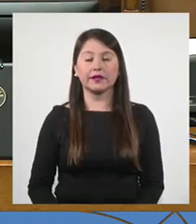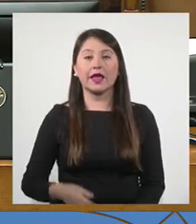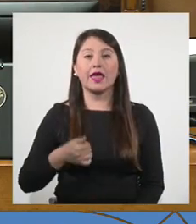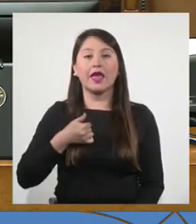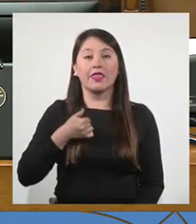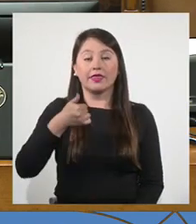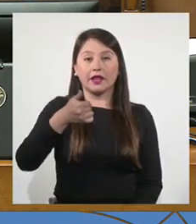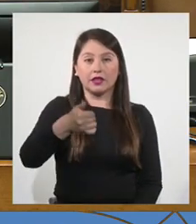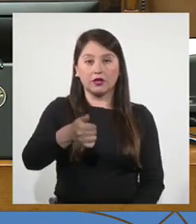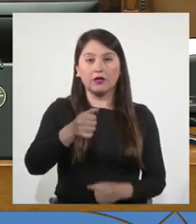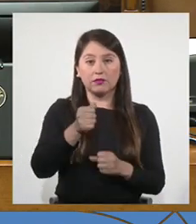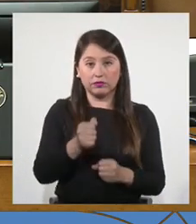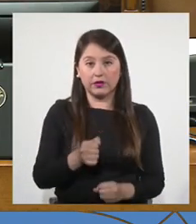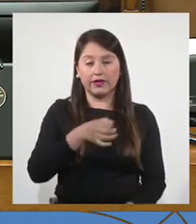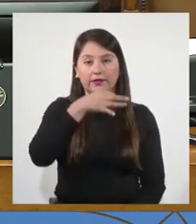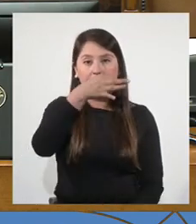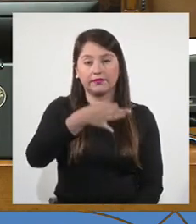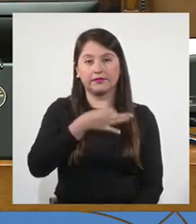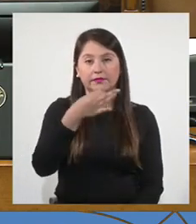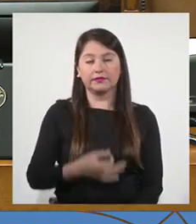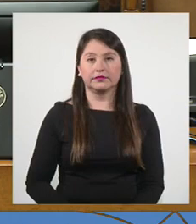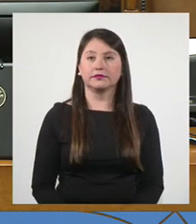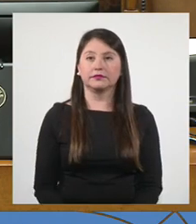Director, tiene la palabra.